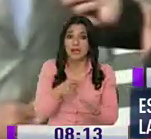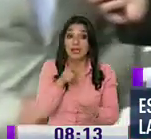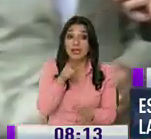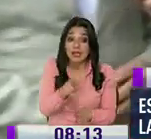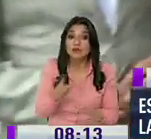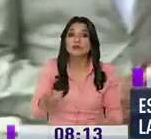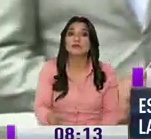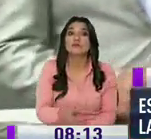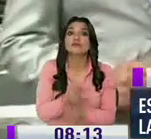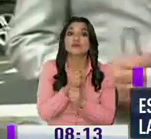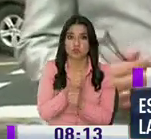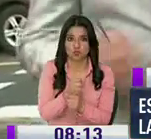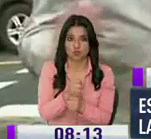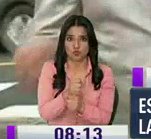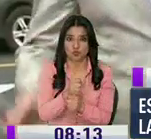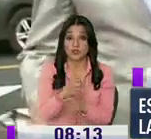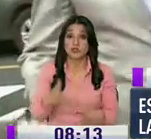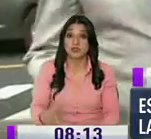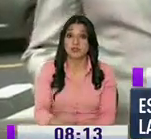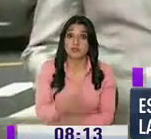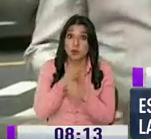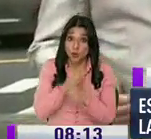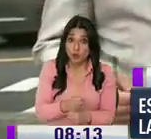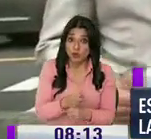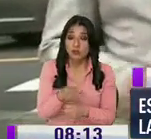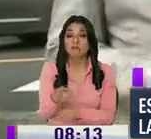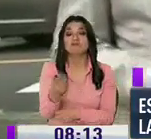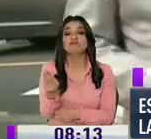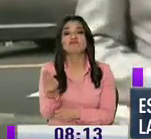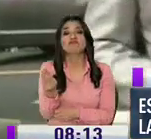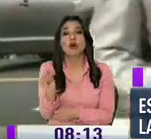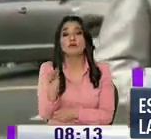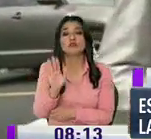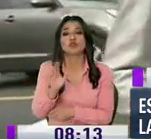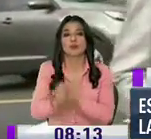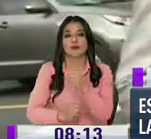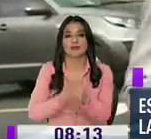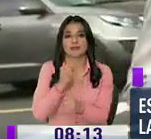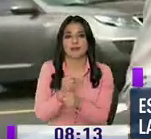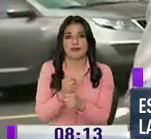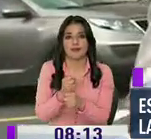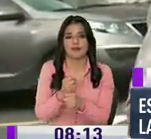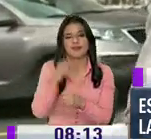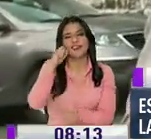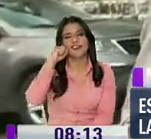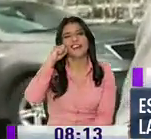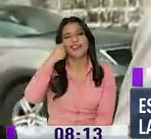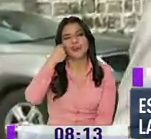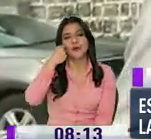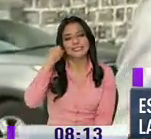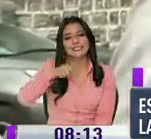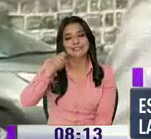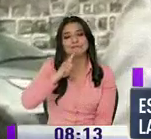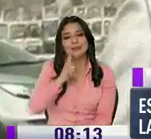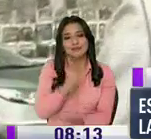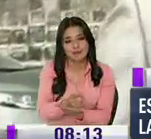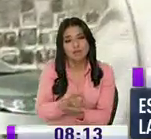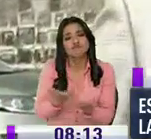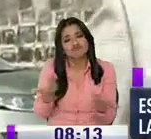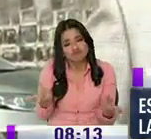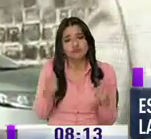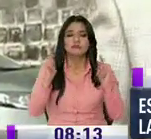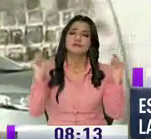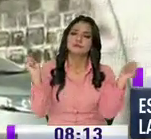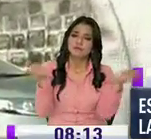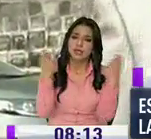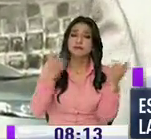participantes, la seguridad y la edad de los muchachos, porque no olvidemos que si bien es cierto que es una festividad